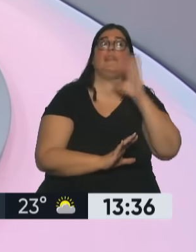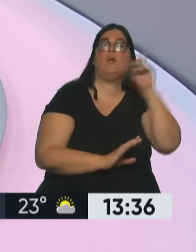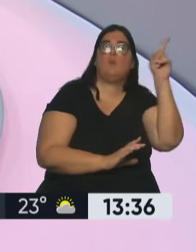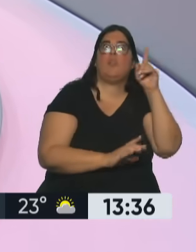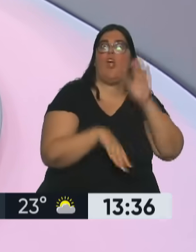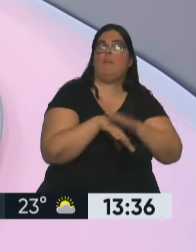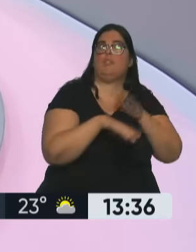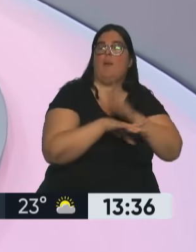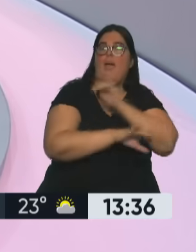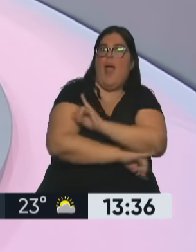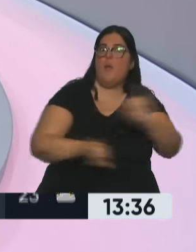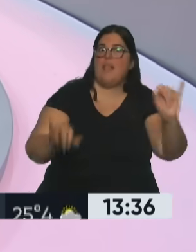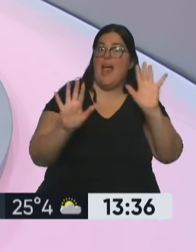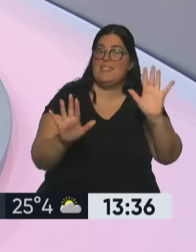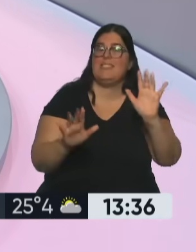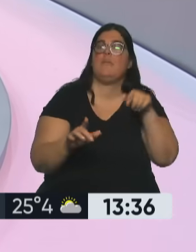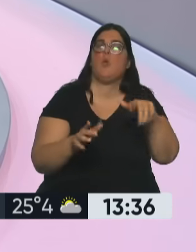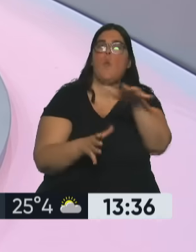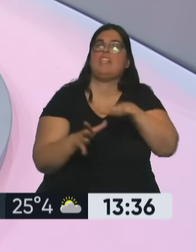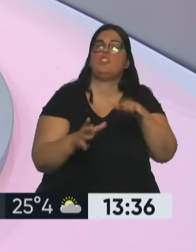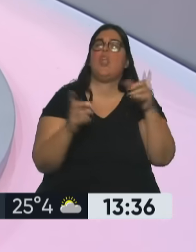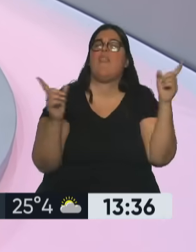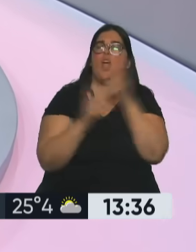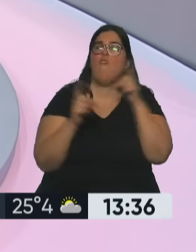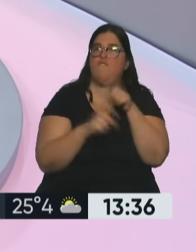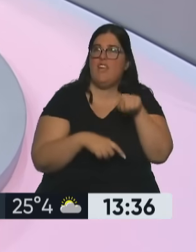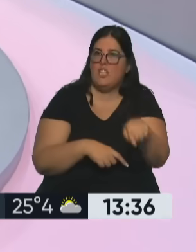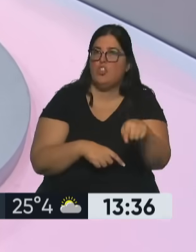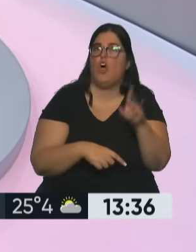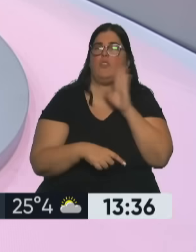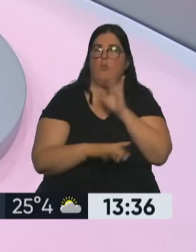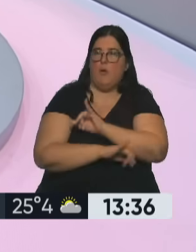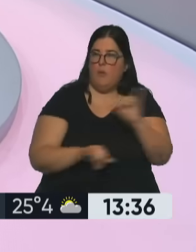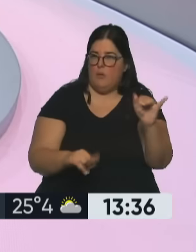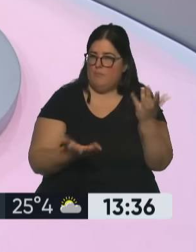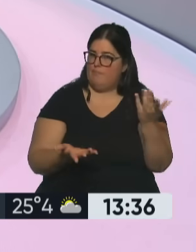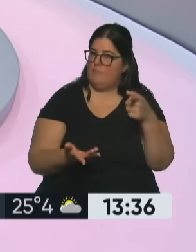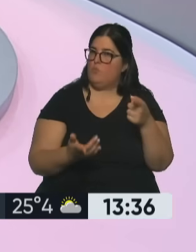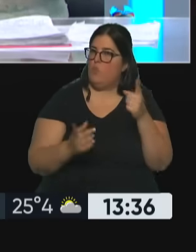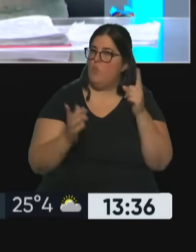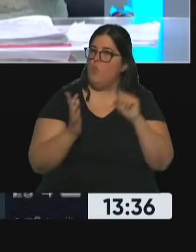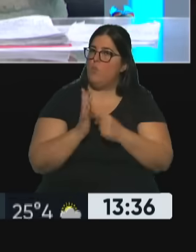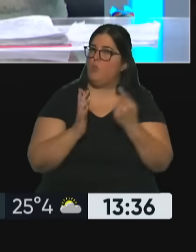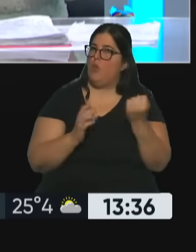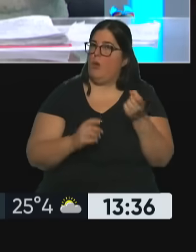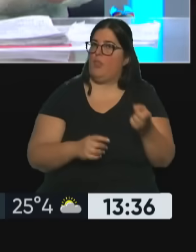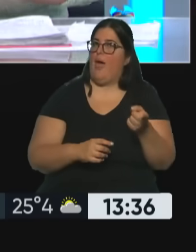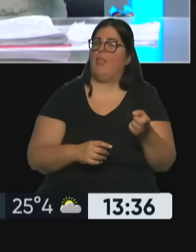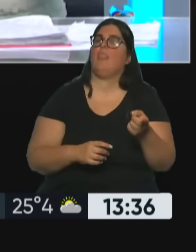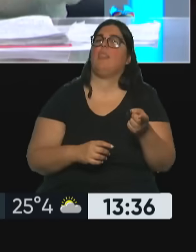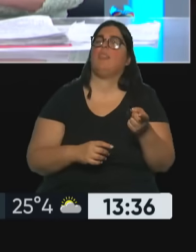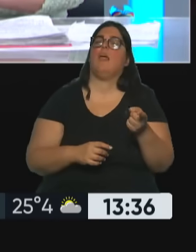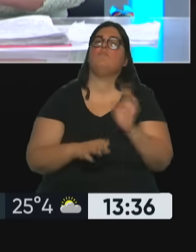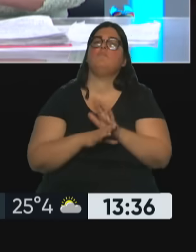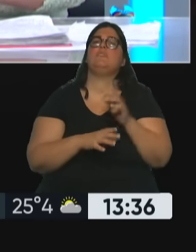de anunciar una explotación de una zona en conflicto me parece que también se debe marcar como un punto de inflexión, porque de hecho ya se hablan